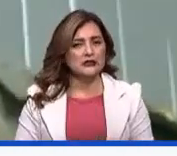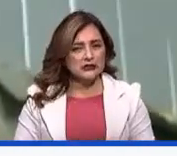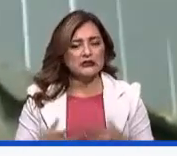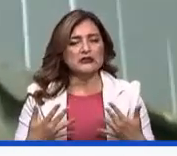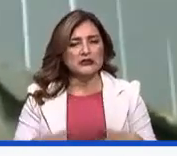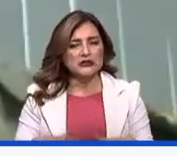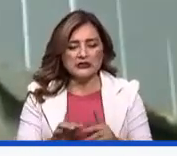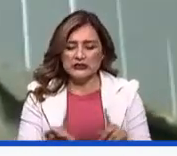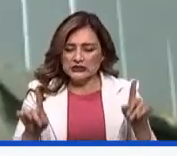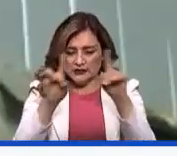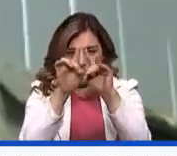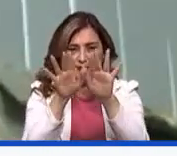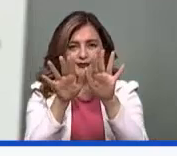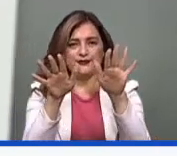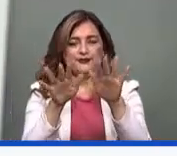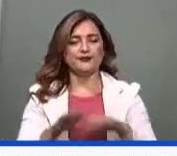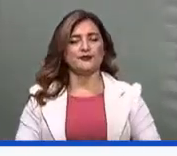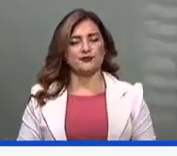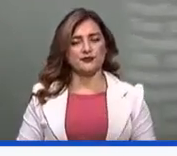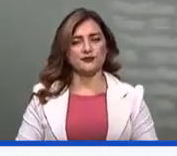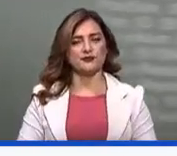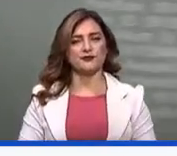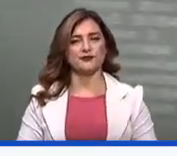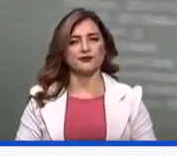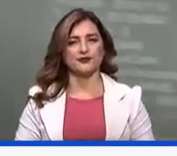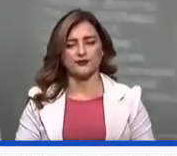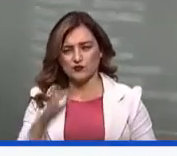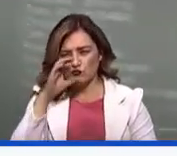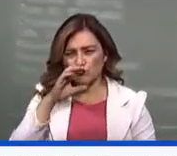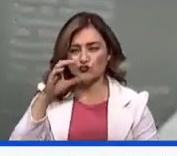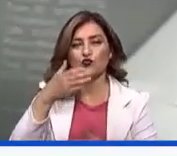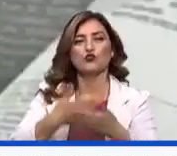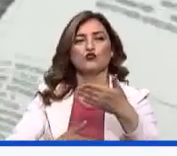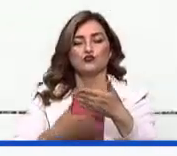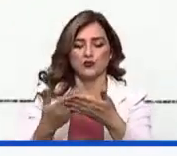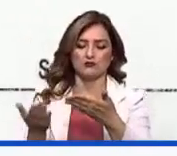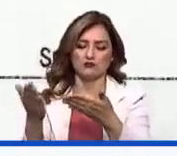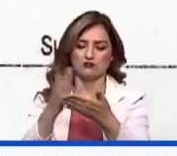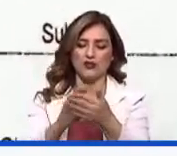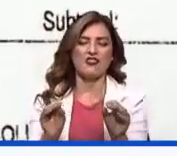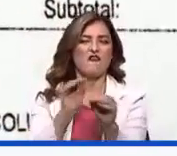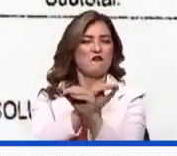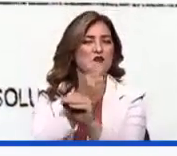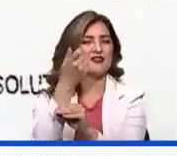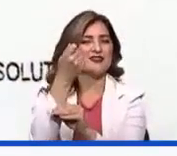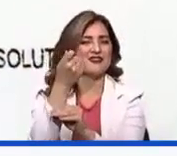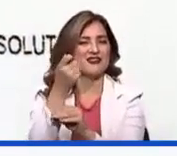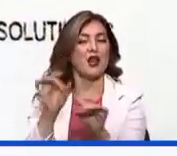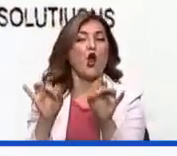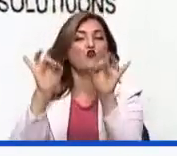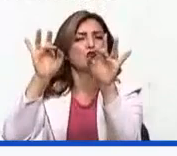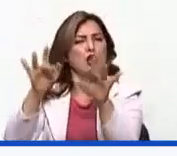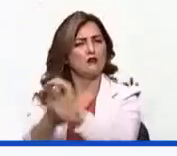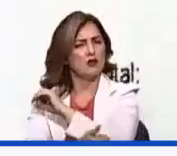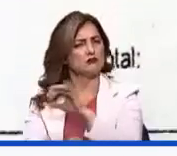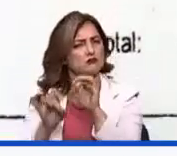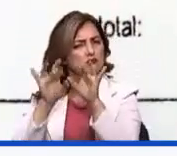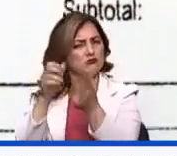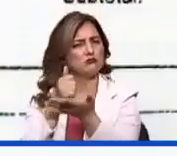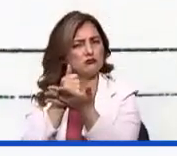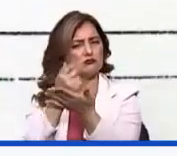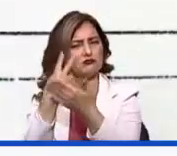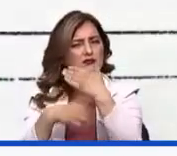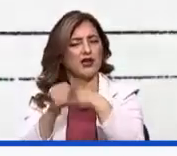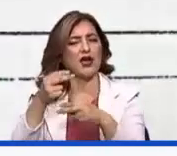con datos generales sin particularizar. Seguido el rastro aparecieron estos documentos. Las transferencias y giros hacia Australia tenían como beneficiaria